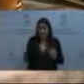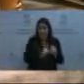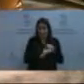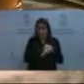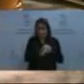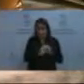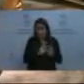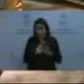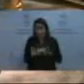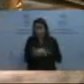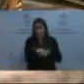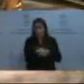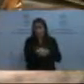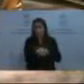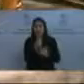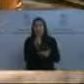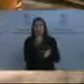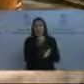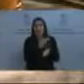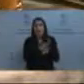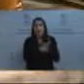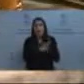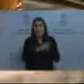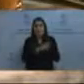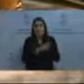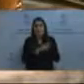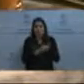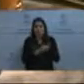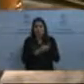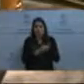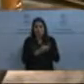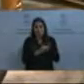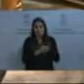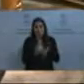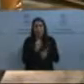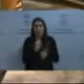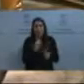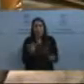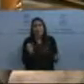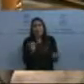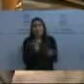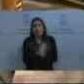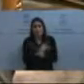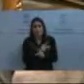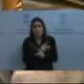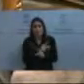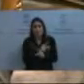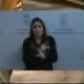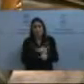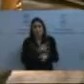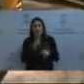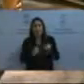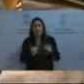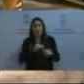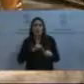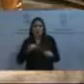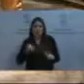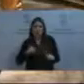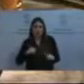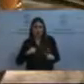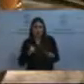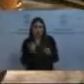la bonificación de las cotizaciones a la seguridad social de los autónomos.